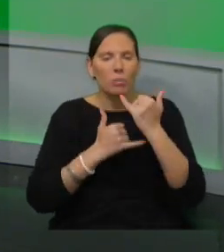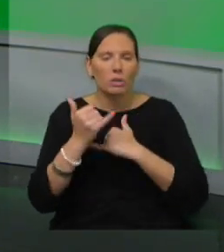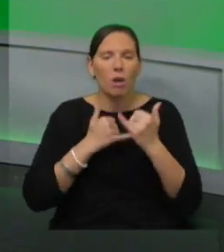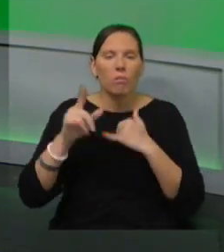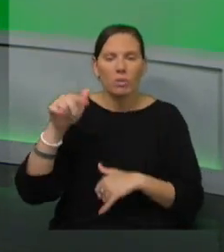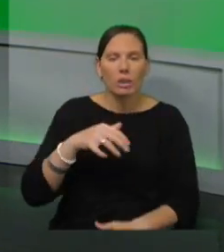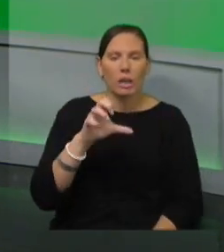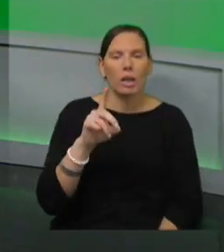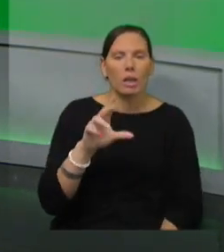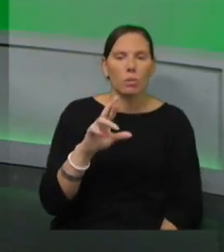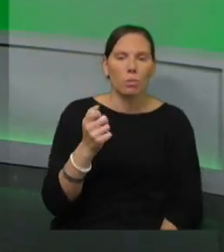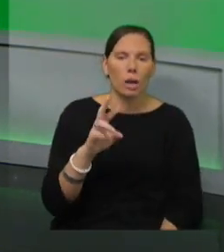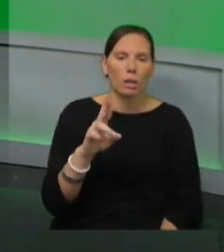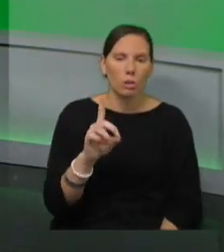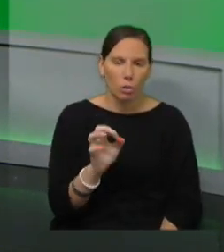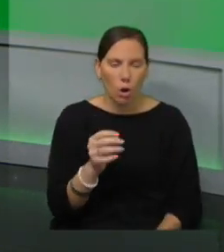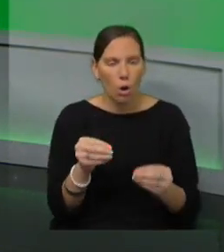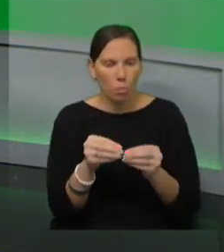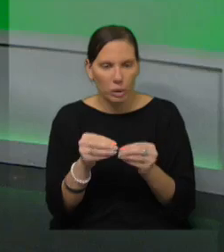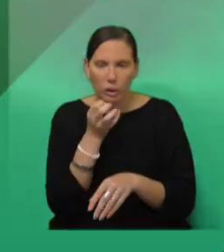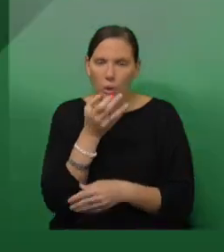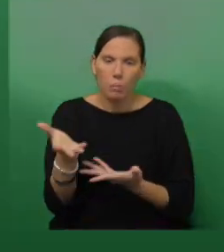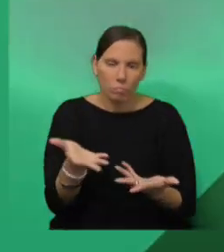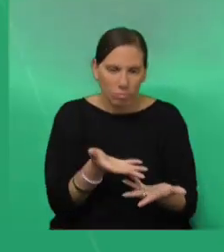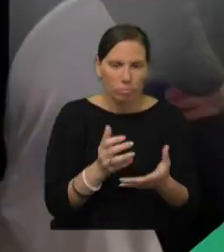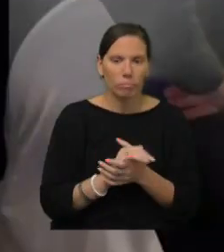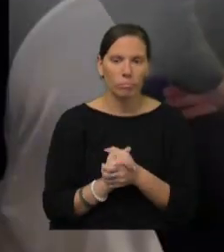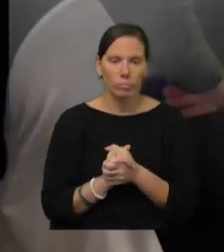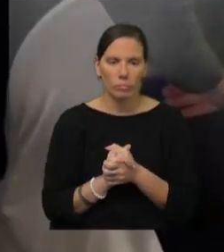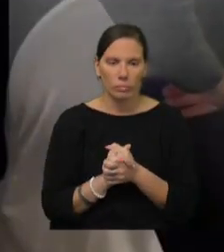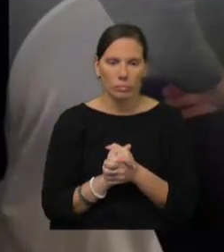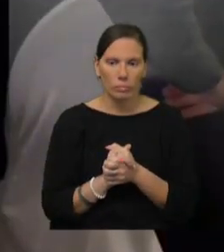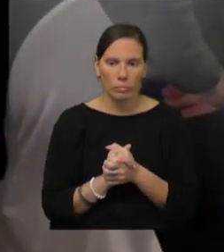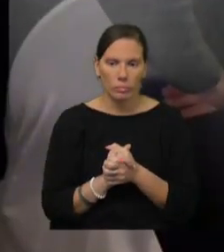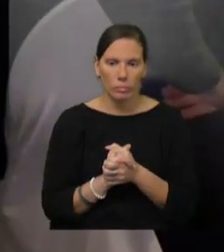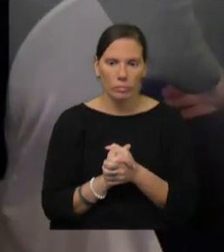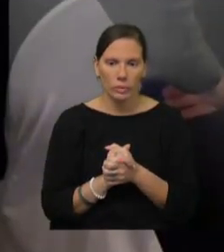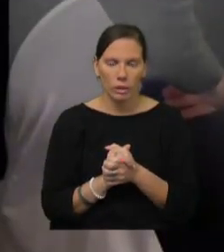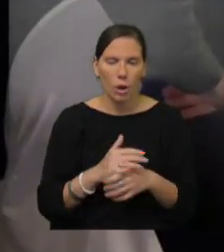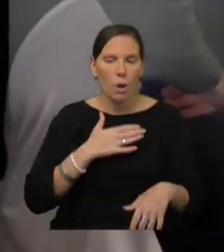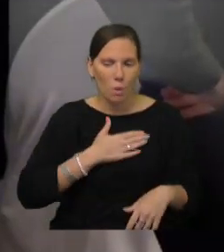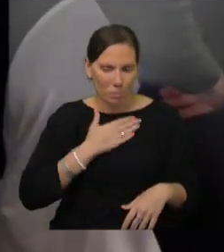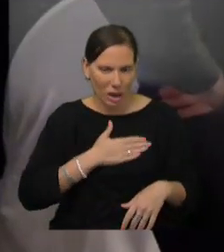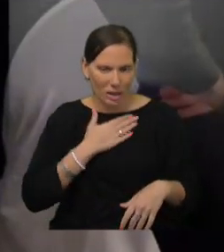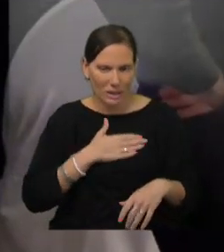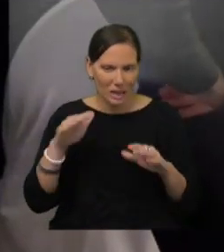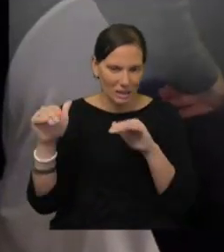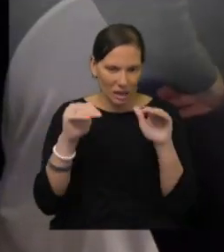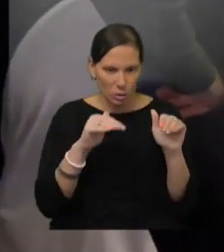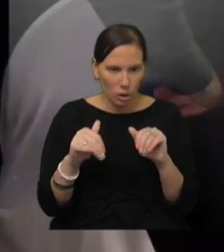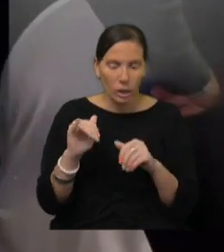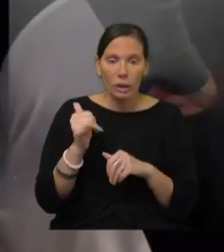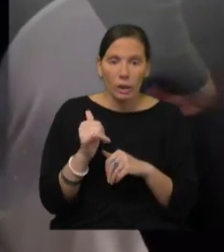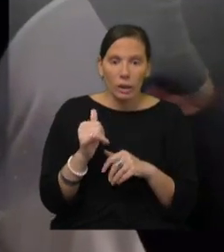Eduardo Delgado te damos la bienvenida Cómo estás Qué novedades un gusto saludarte Pilar Así es porque